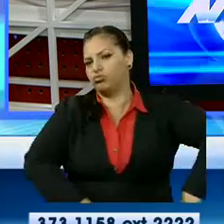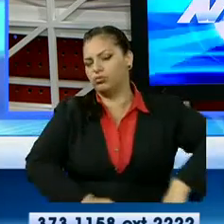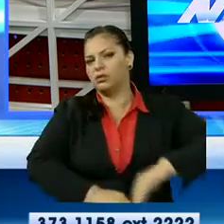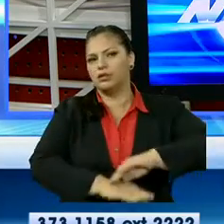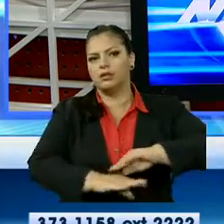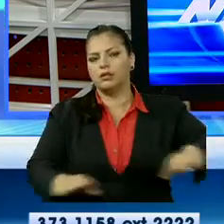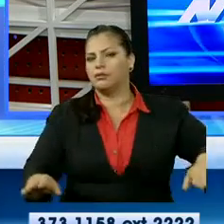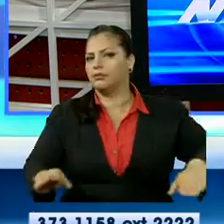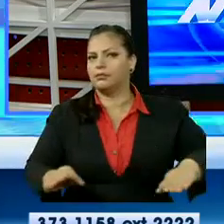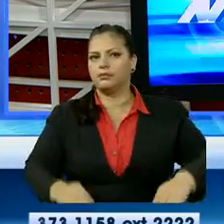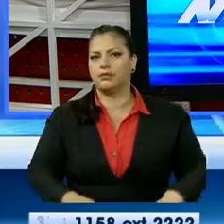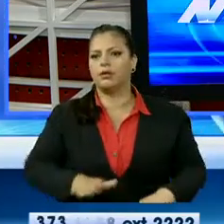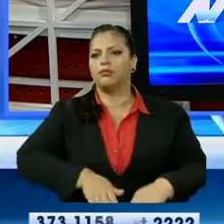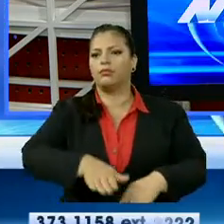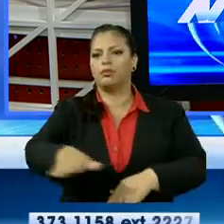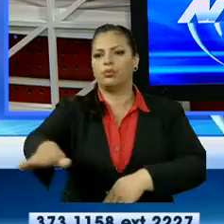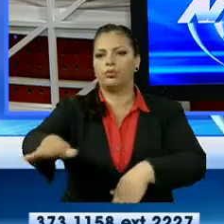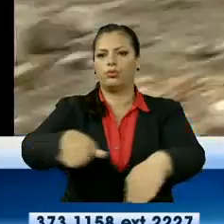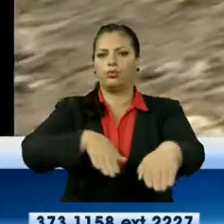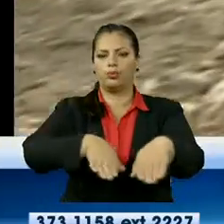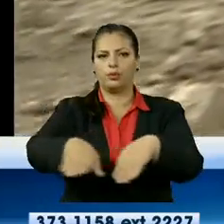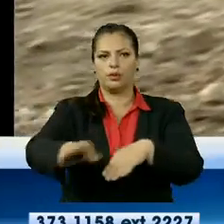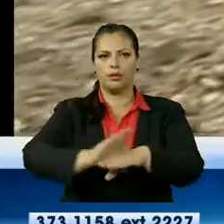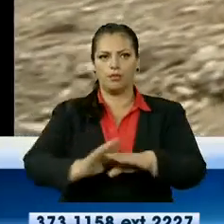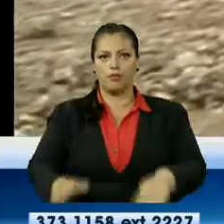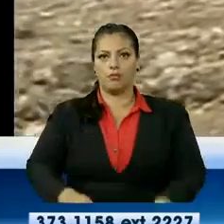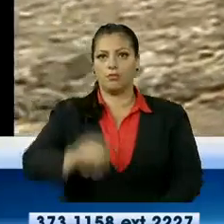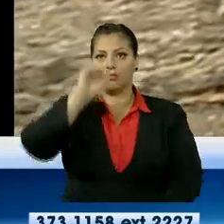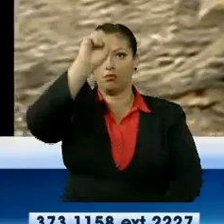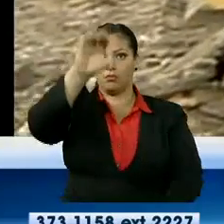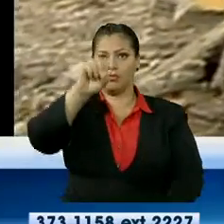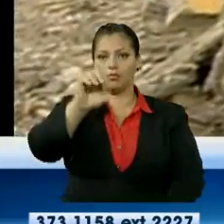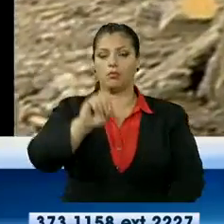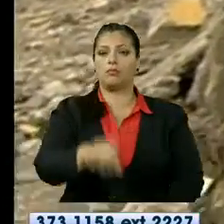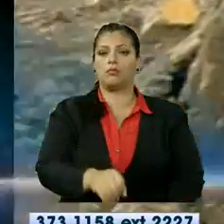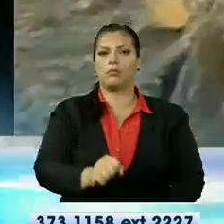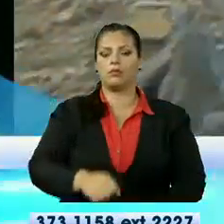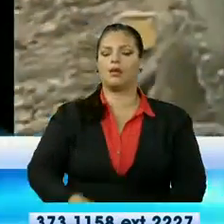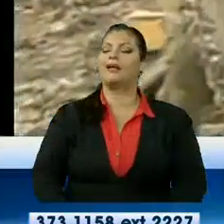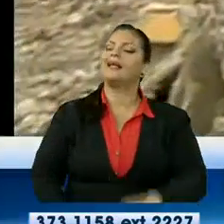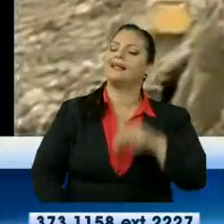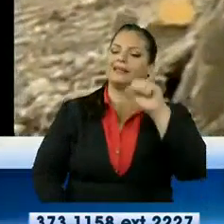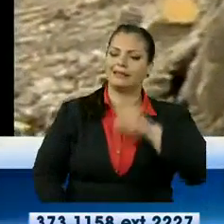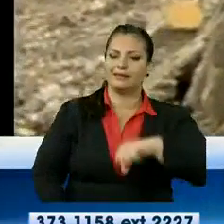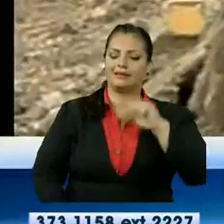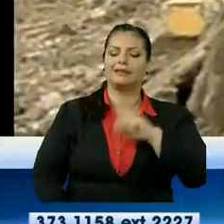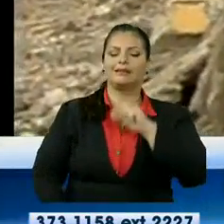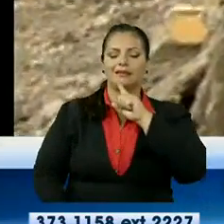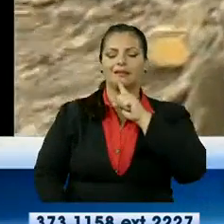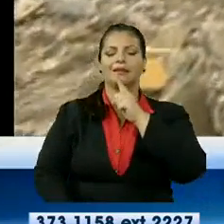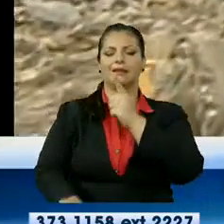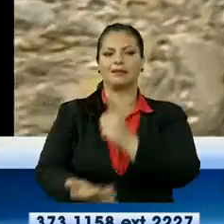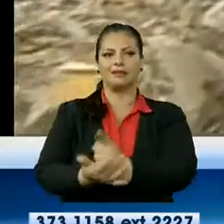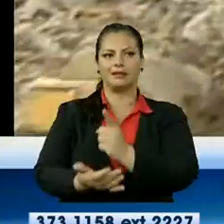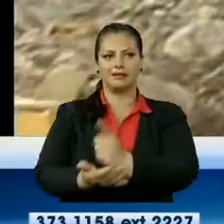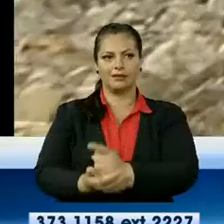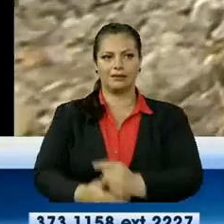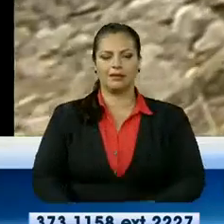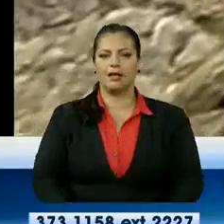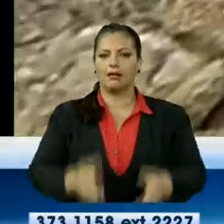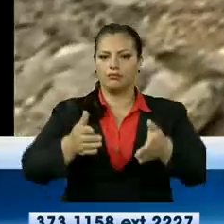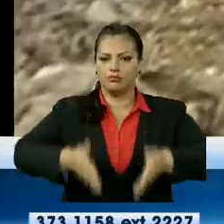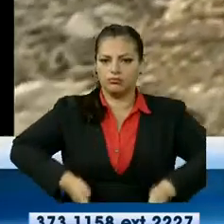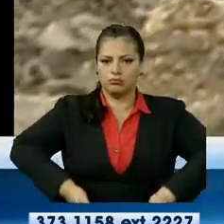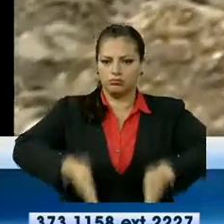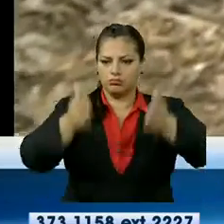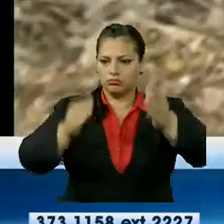parece. Exacto, exacto. Va a tener la misma dirección, ya. Pero van a existir semáforos. Ya,